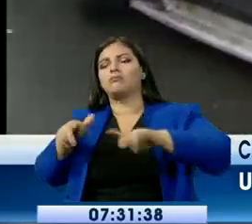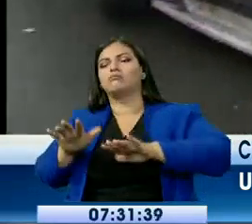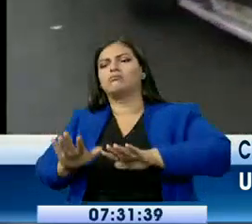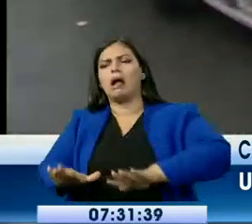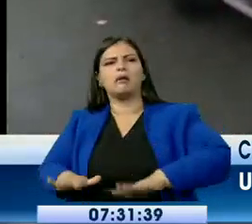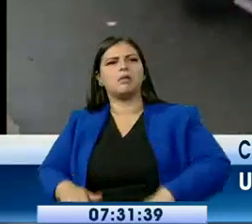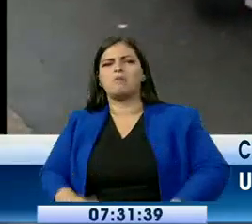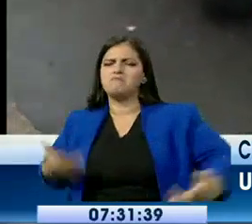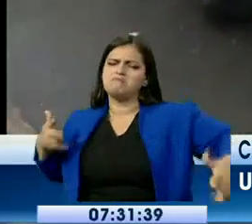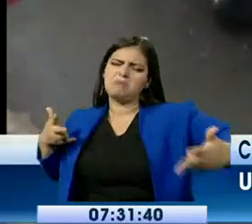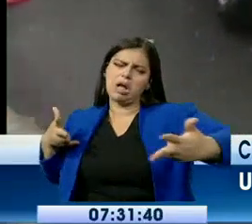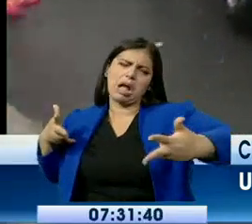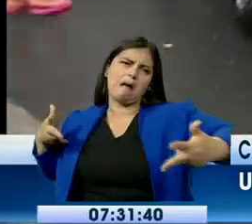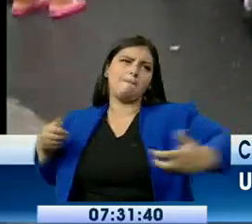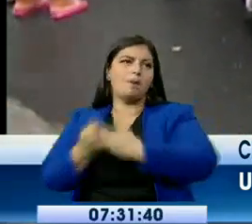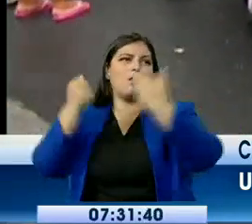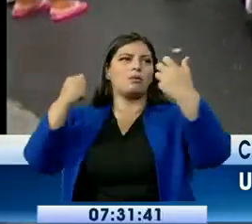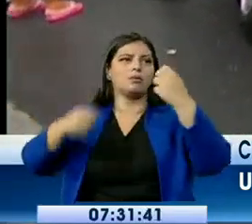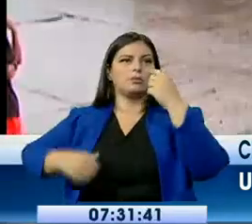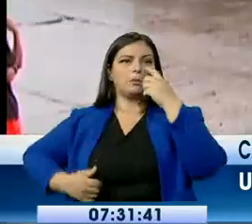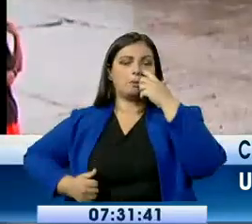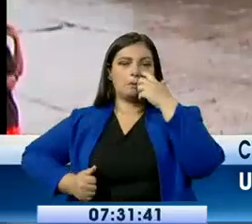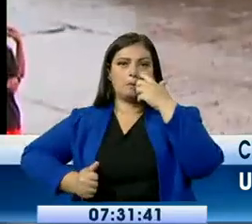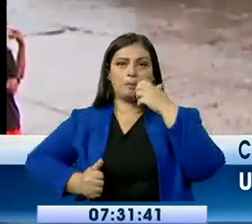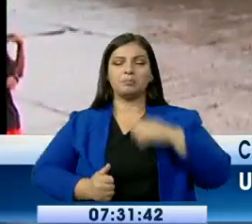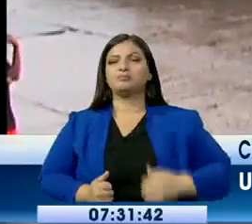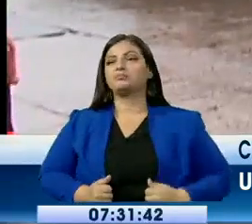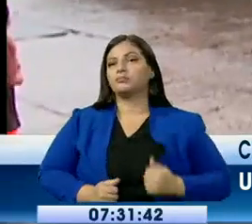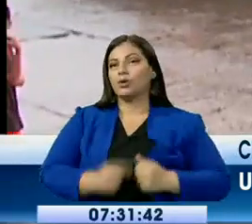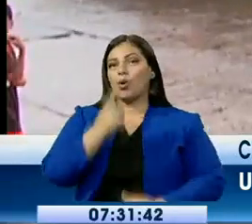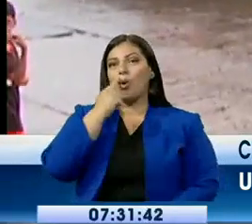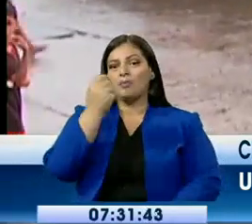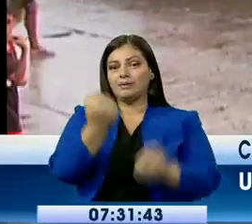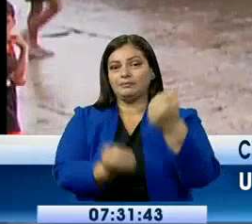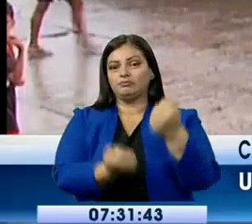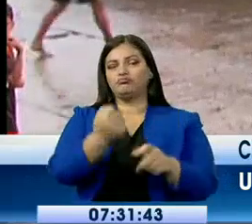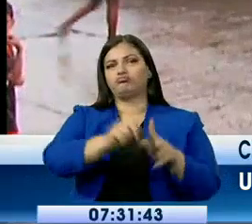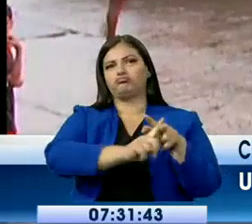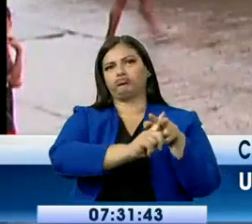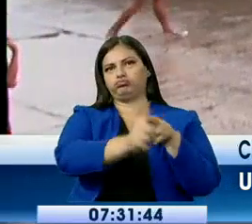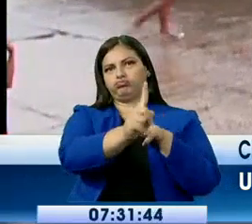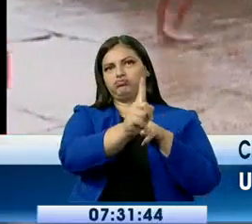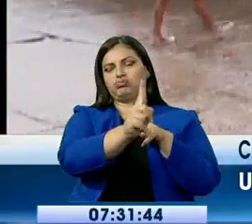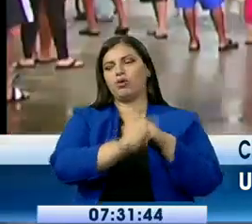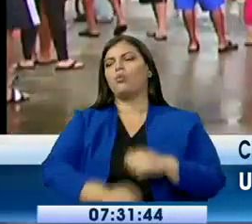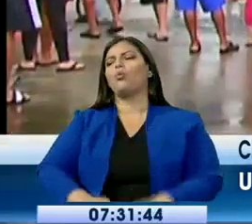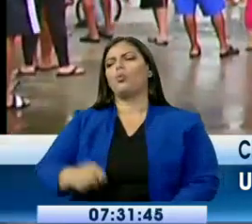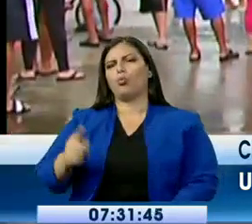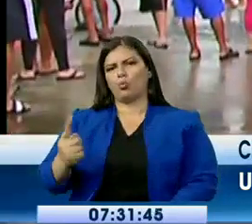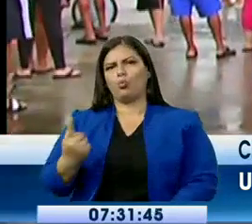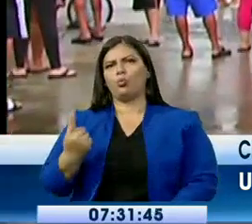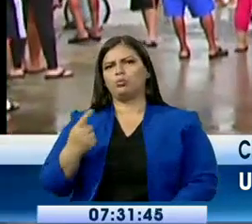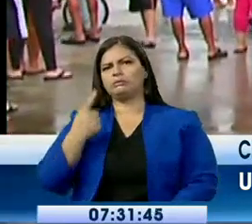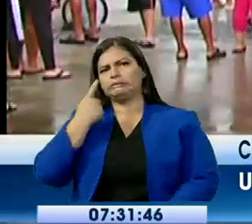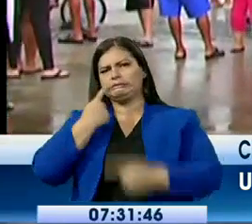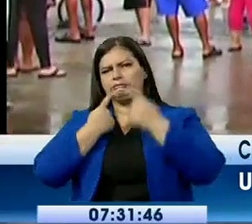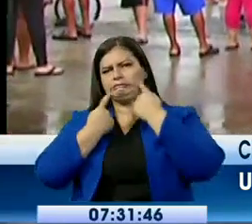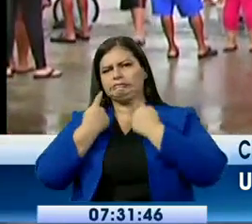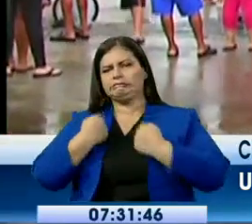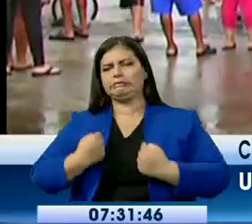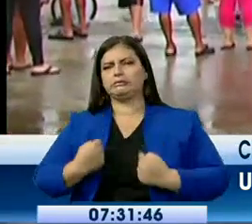auto en el lugar. El otro conductor desapareció, según los otros testimonios. Después de un